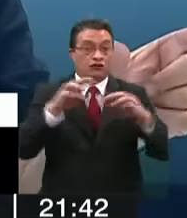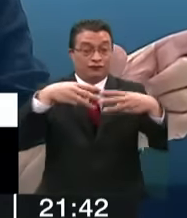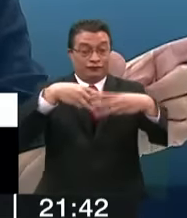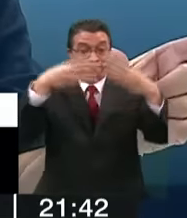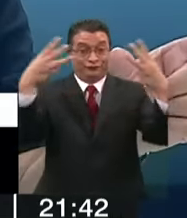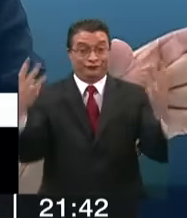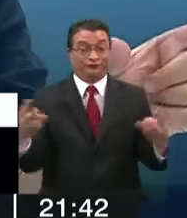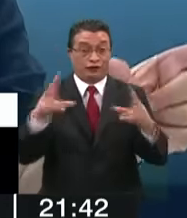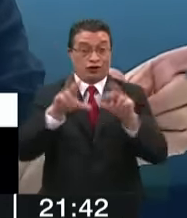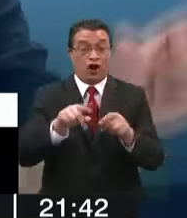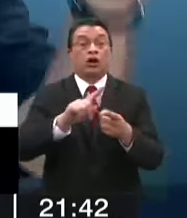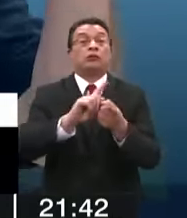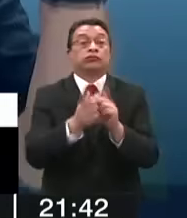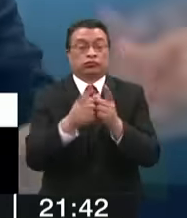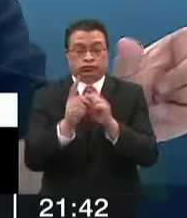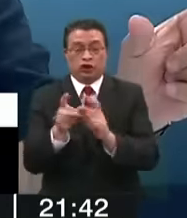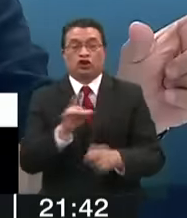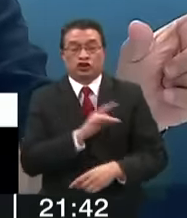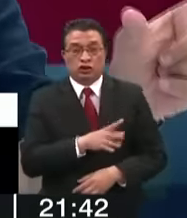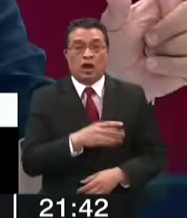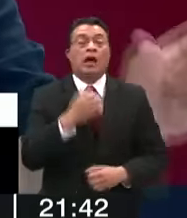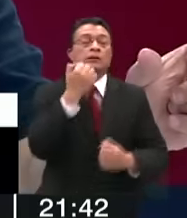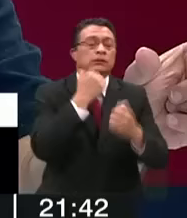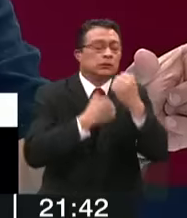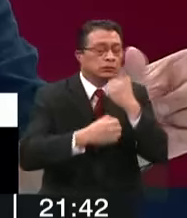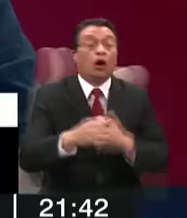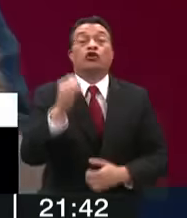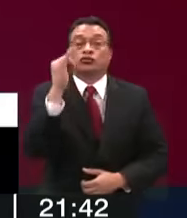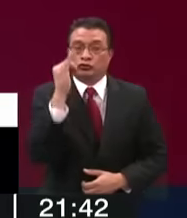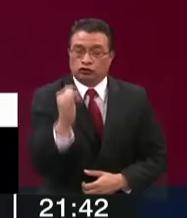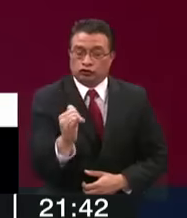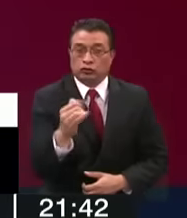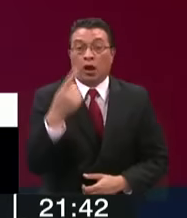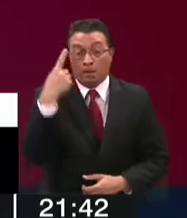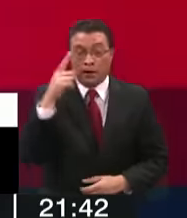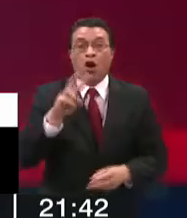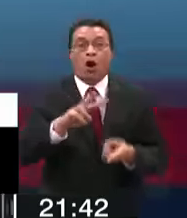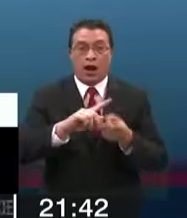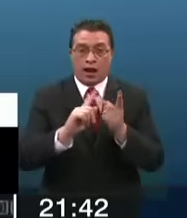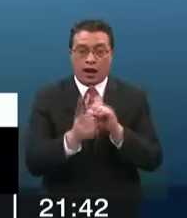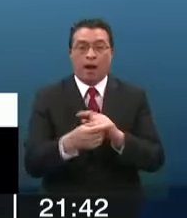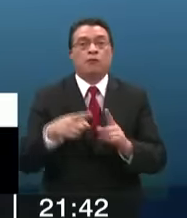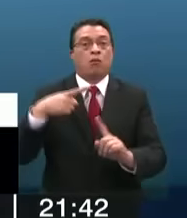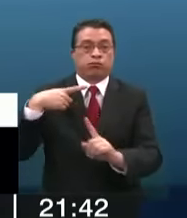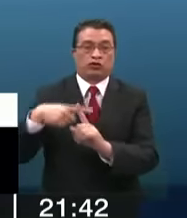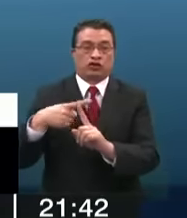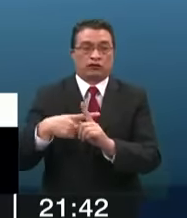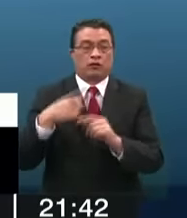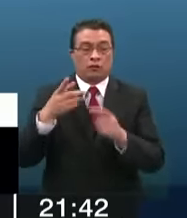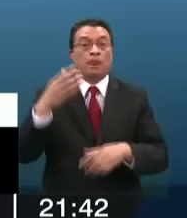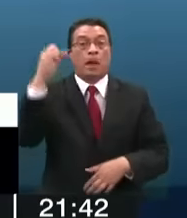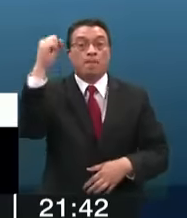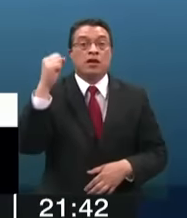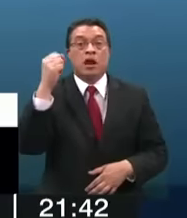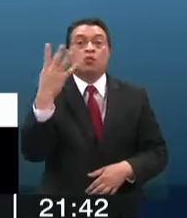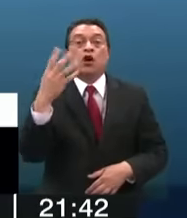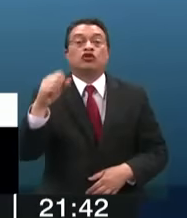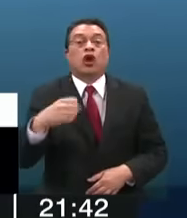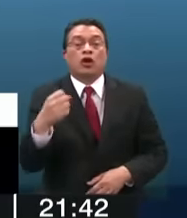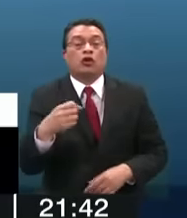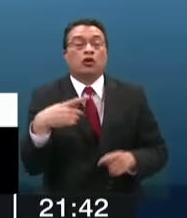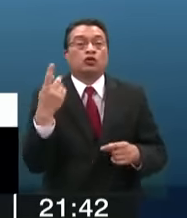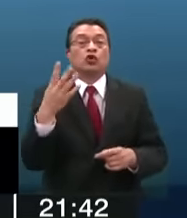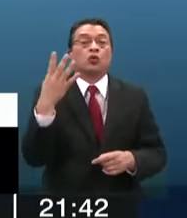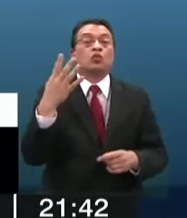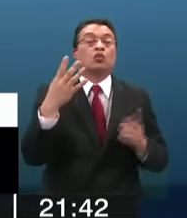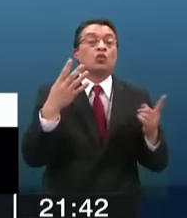cambió Chile. Cometimos errores, pero cambiamos Chile en positivo. El paréntesis de la derecha con Piñera 4 años, y nuestros 4 años con